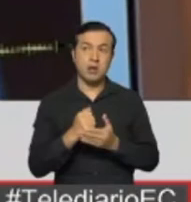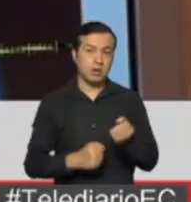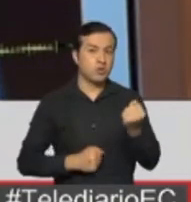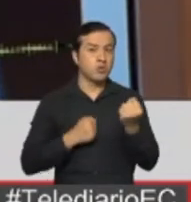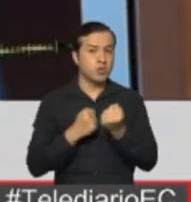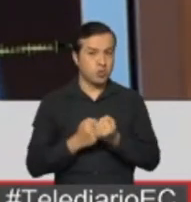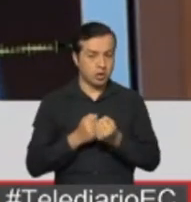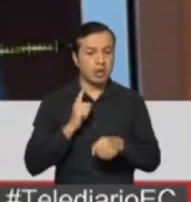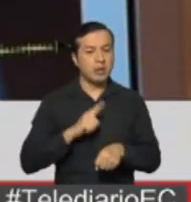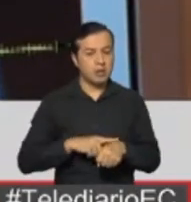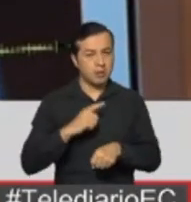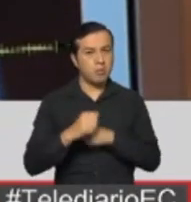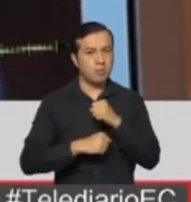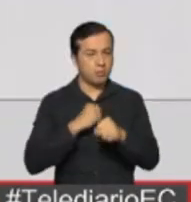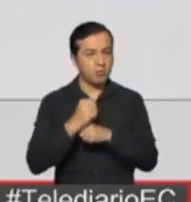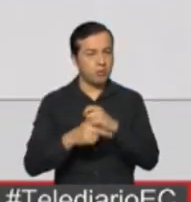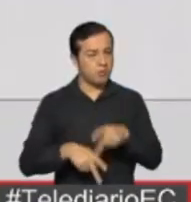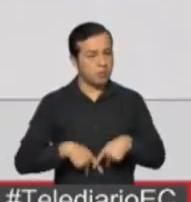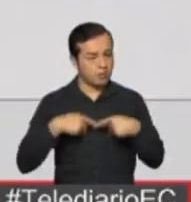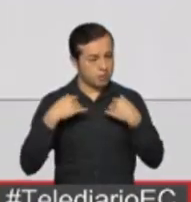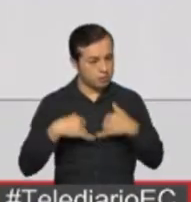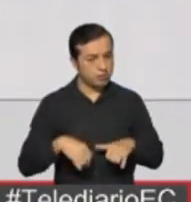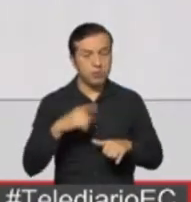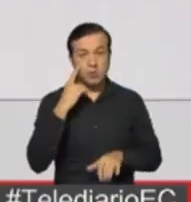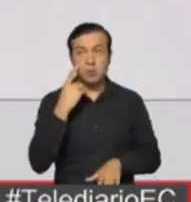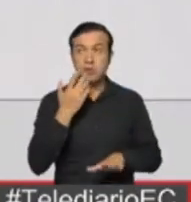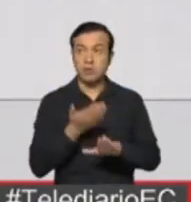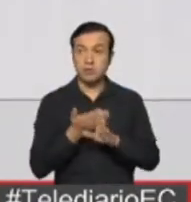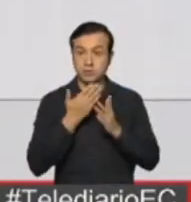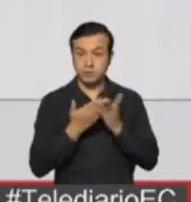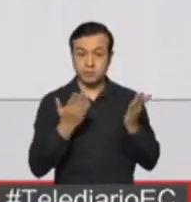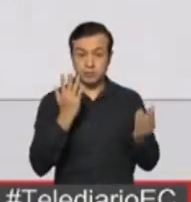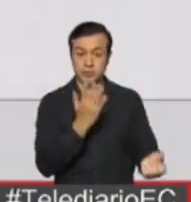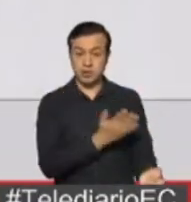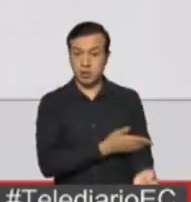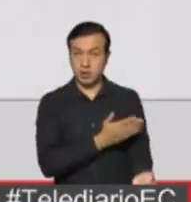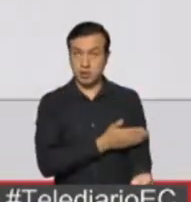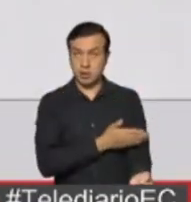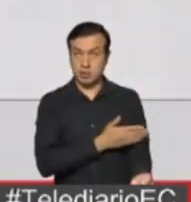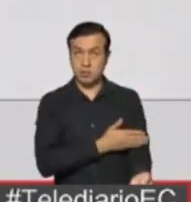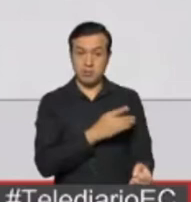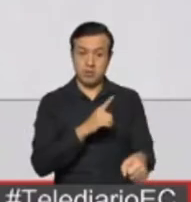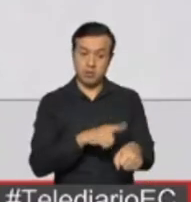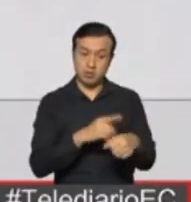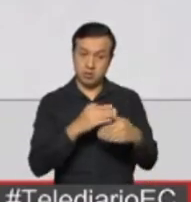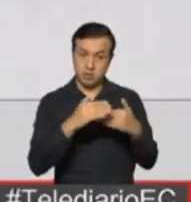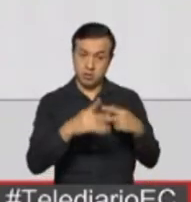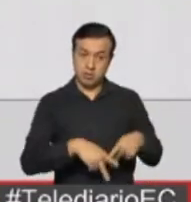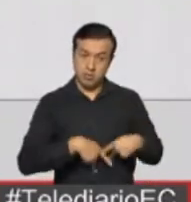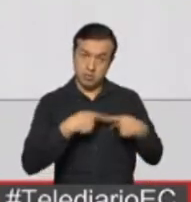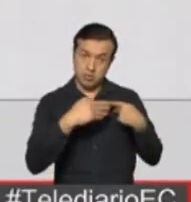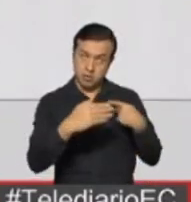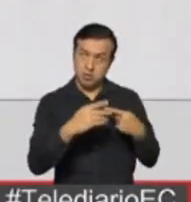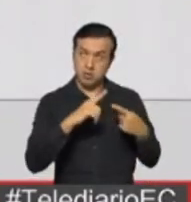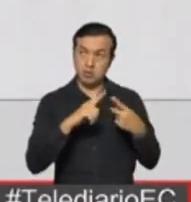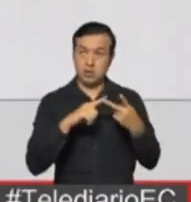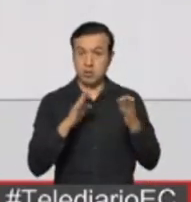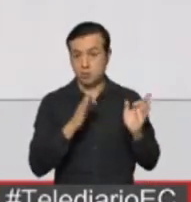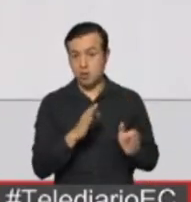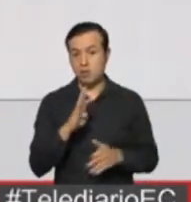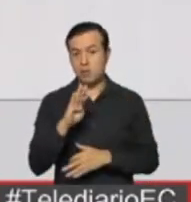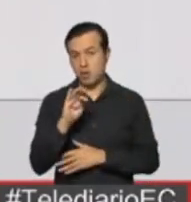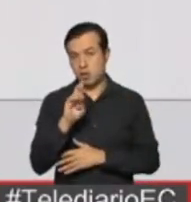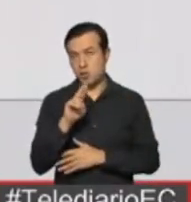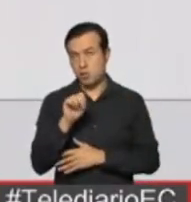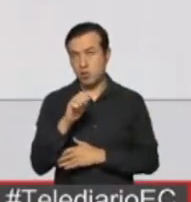alargar los años de vida claramente demostrado que las quimioterapias prolongan la supervivencia de las terapias blanco la producen